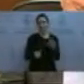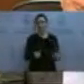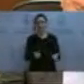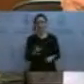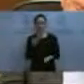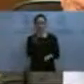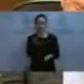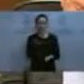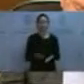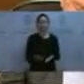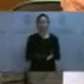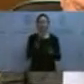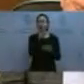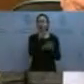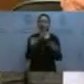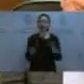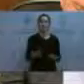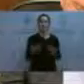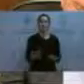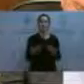Mire, a fecha de hoy,